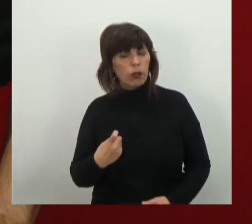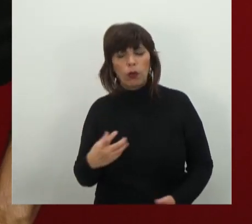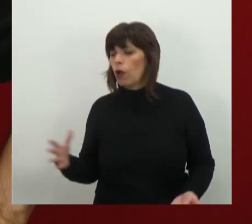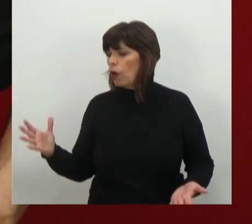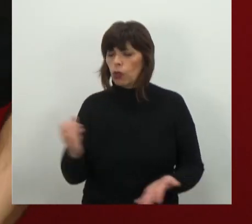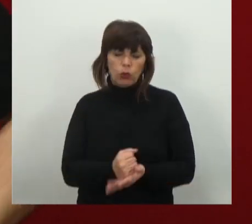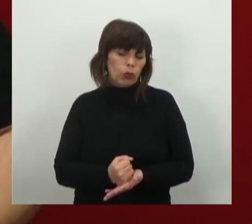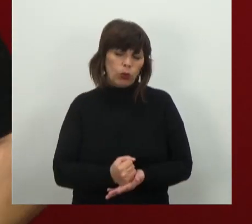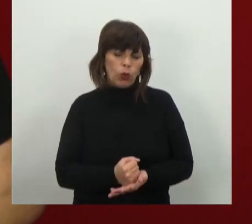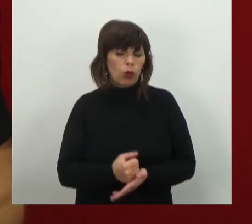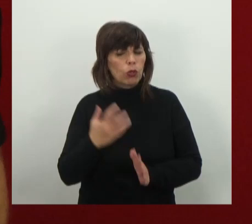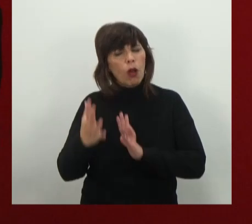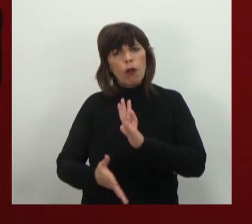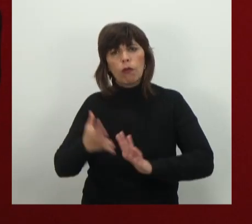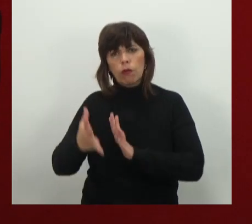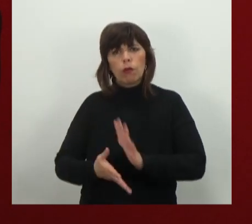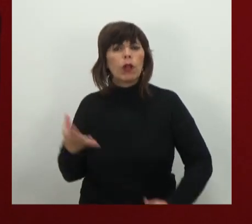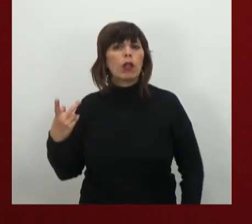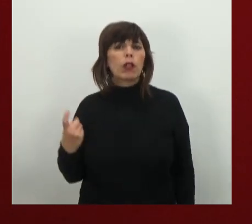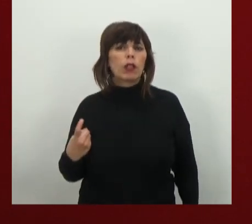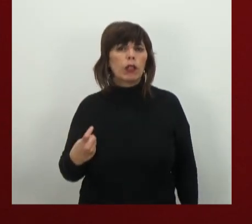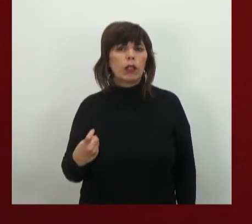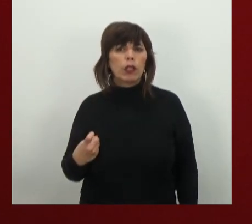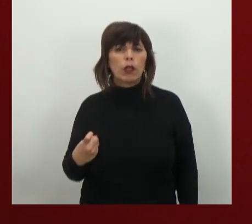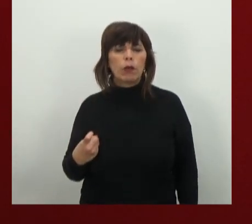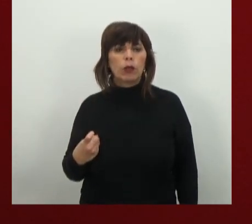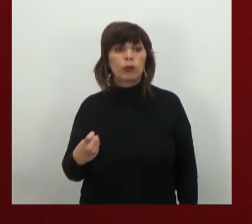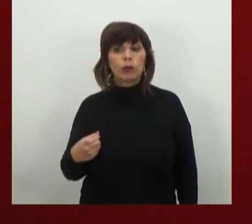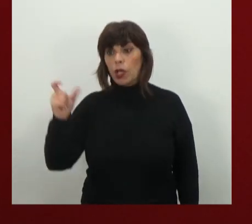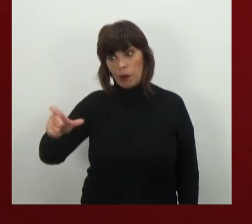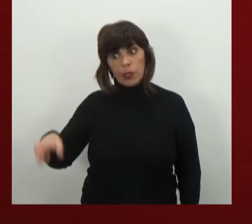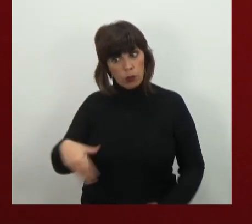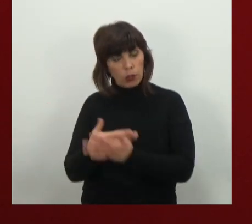Todos necesitamos hablar con alguien de confianza,